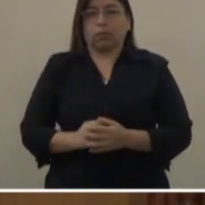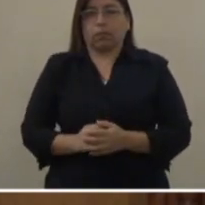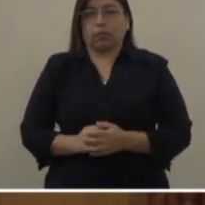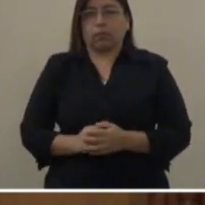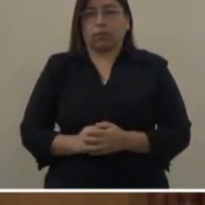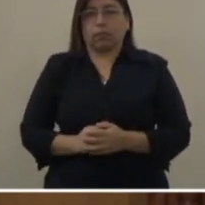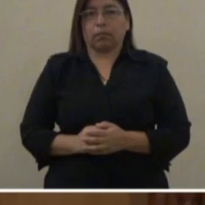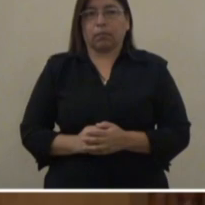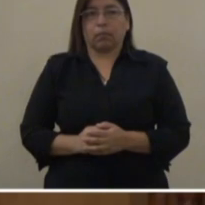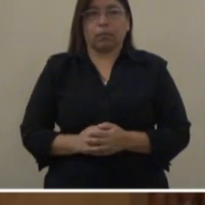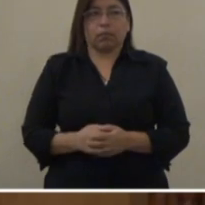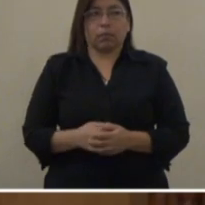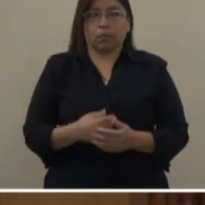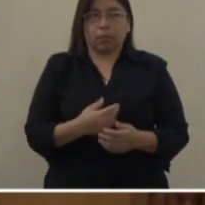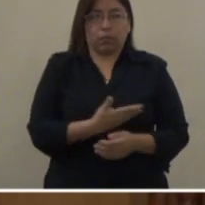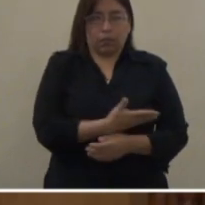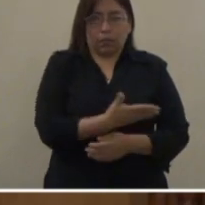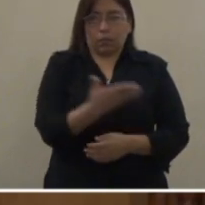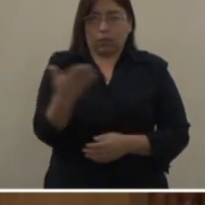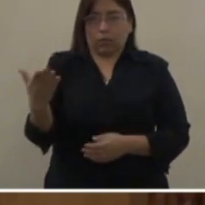A todos muchas gracias.